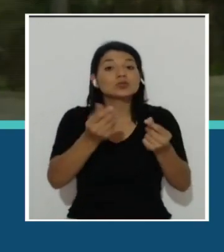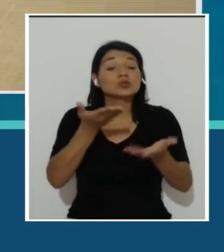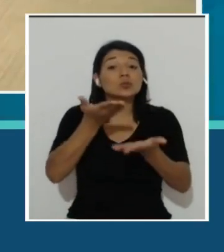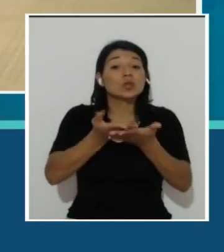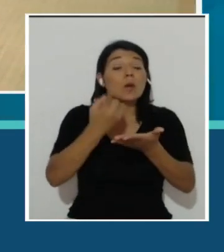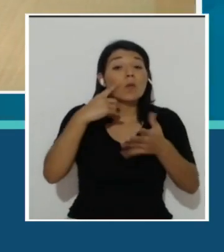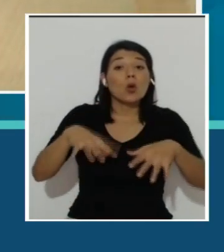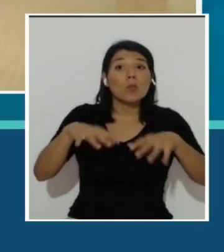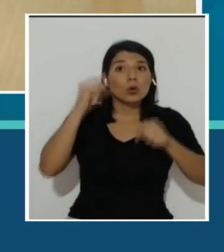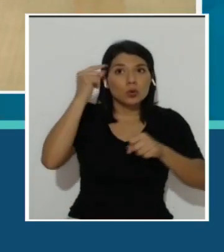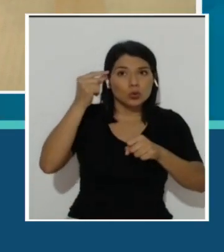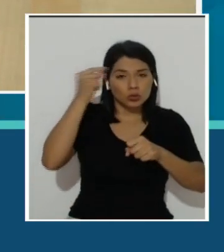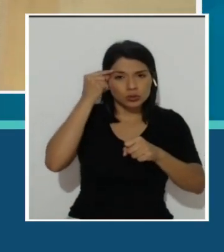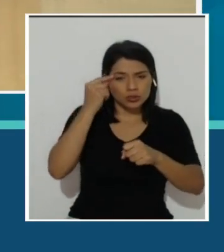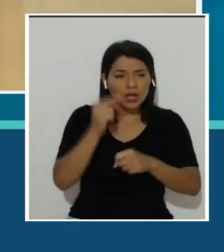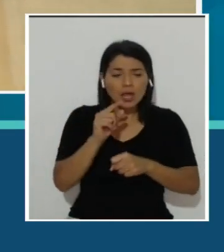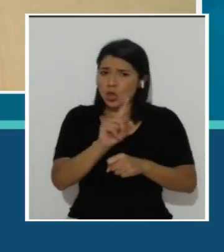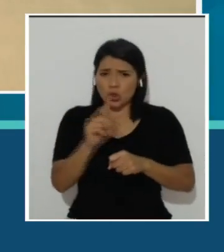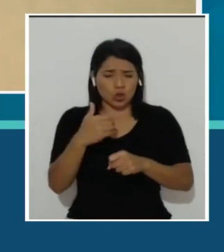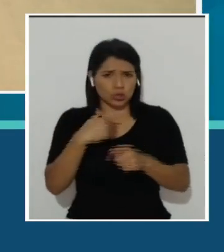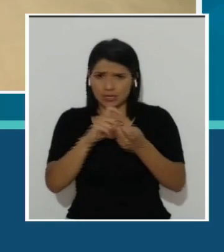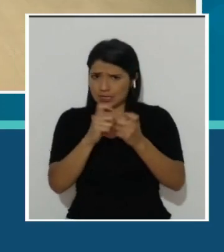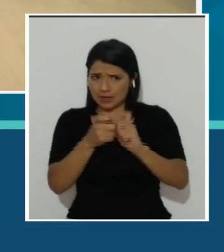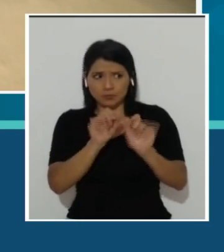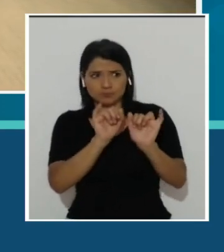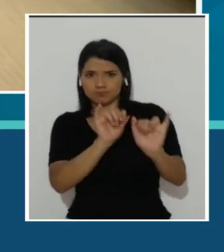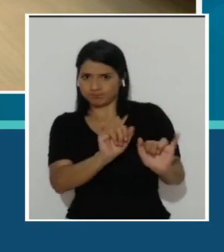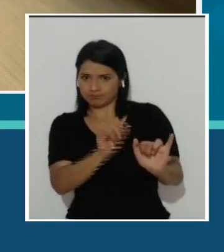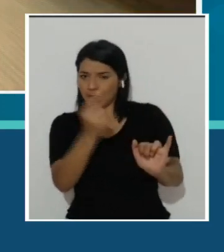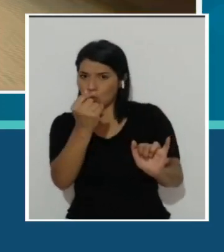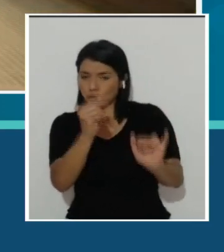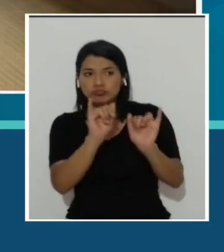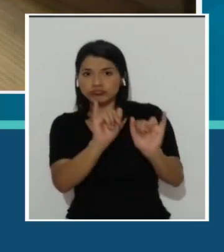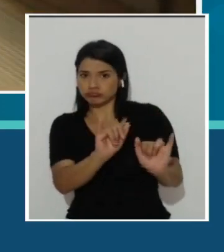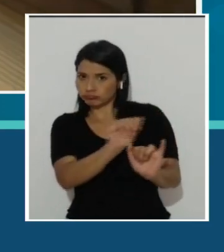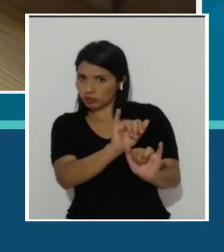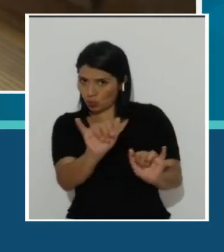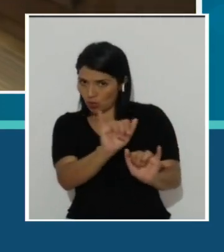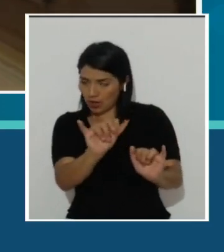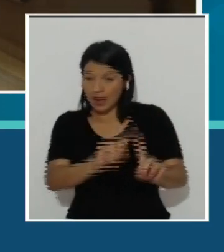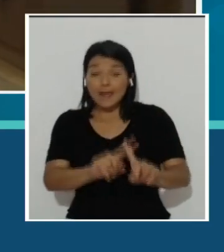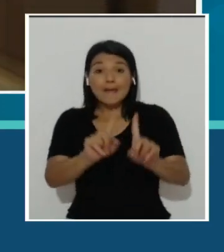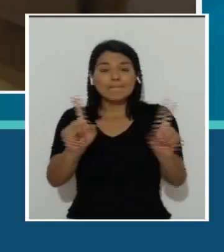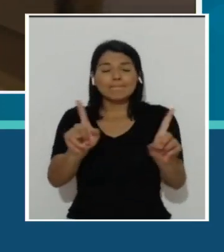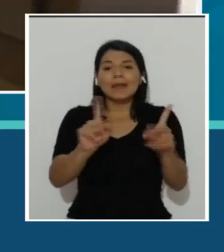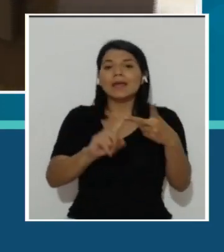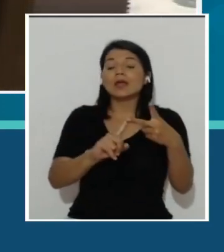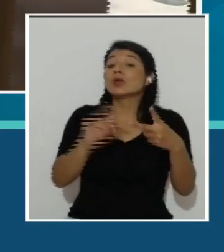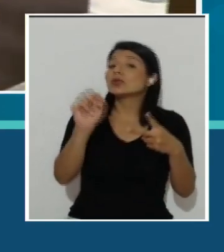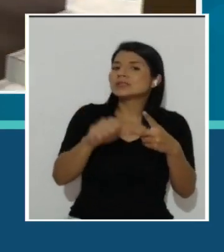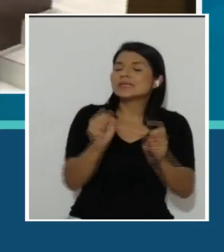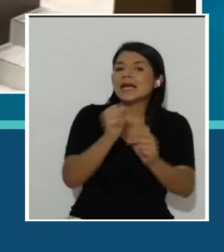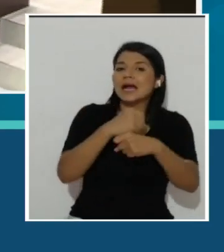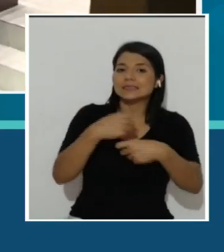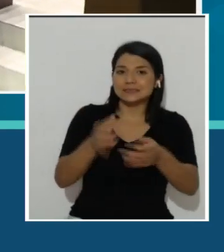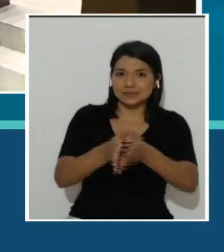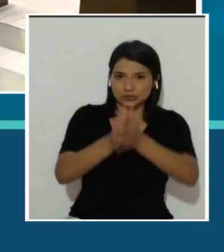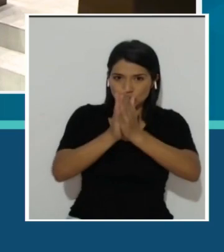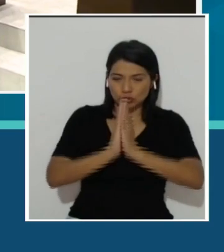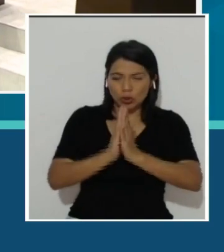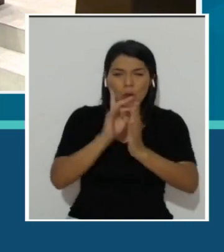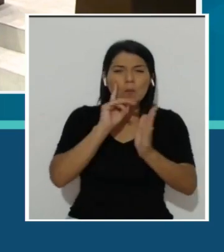el monto se mantendrá exactamente igual, pero sí se hacían unas solicitudes, la eliminación del congelamiento de